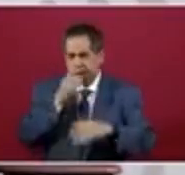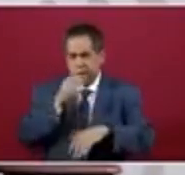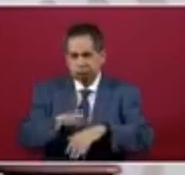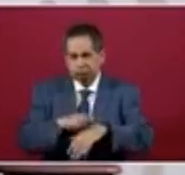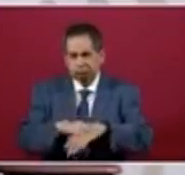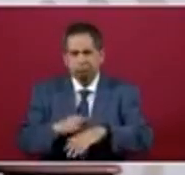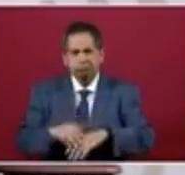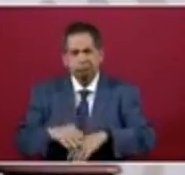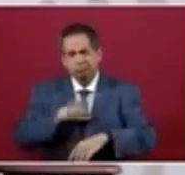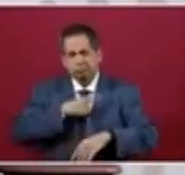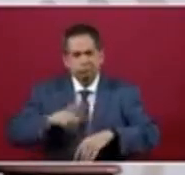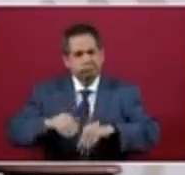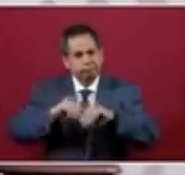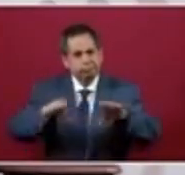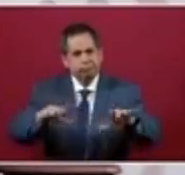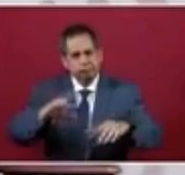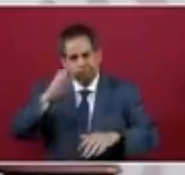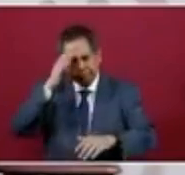se dé a conocer.